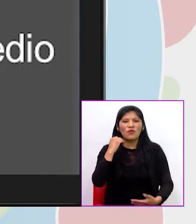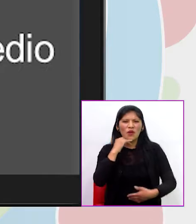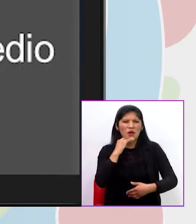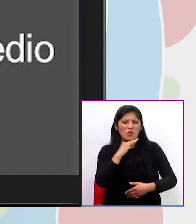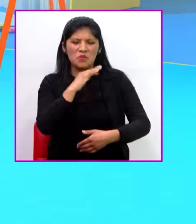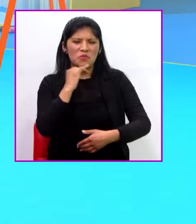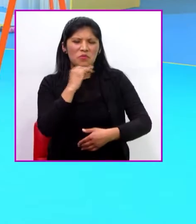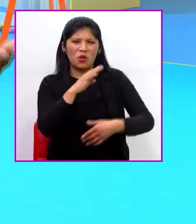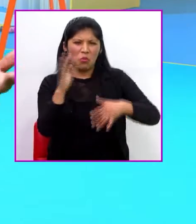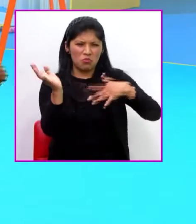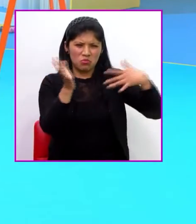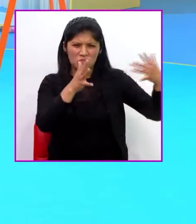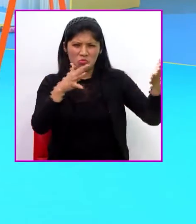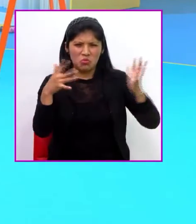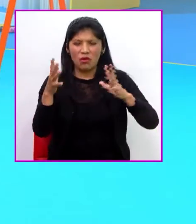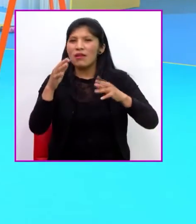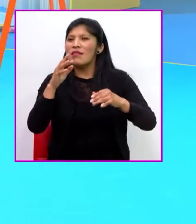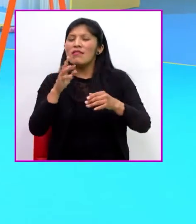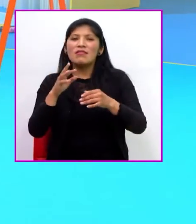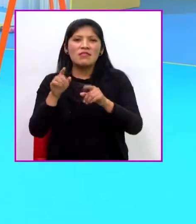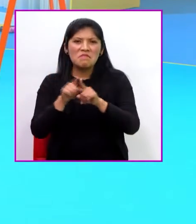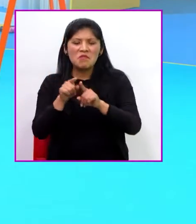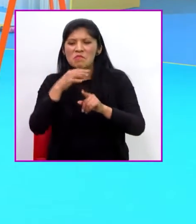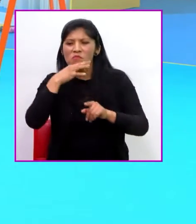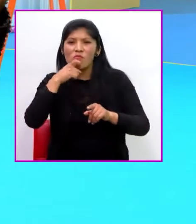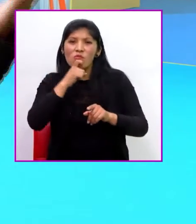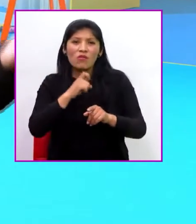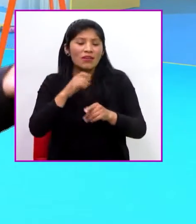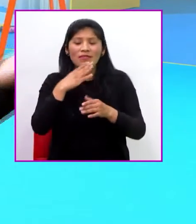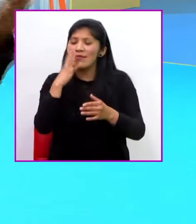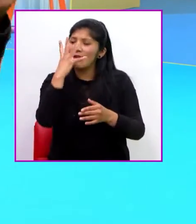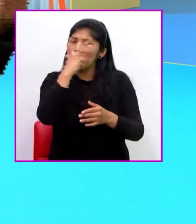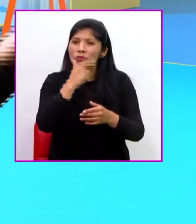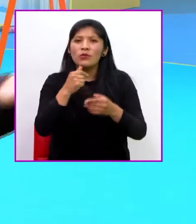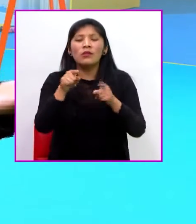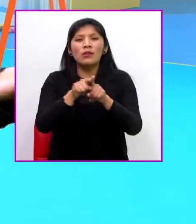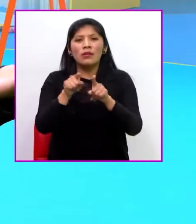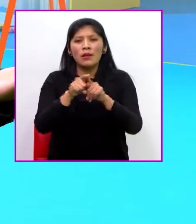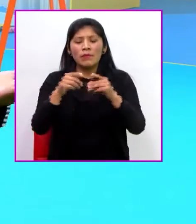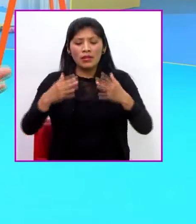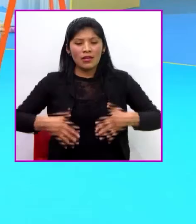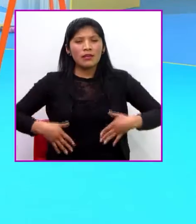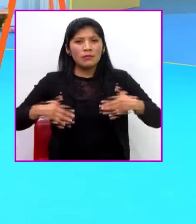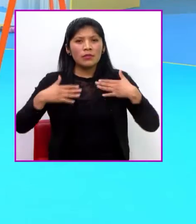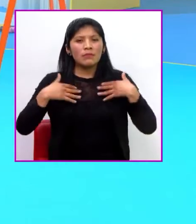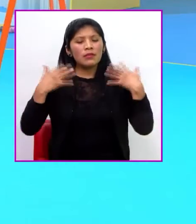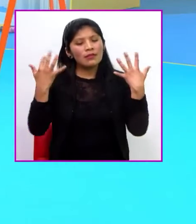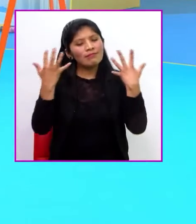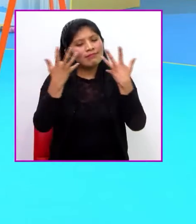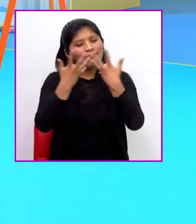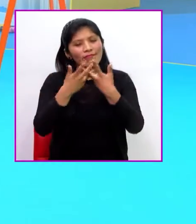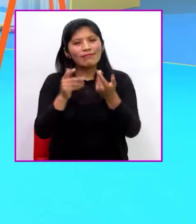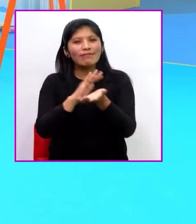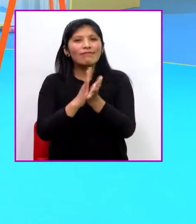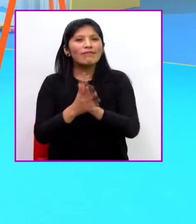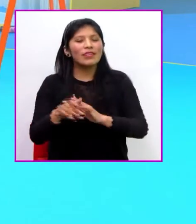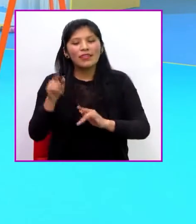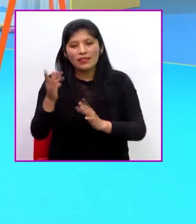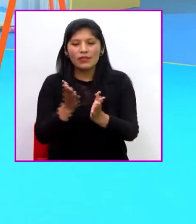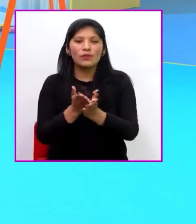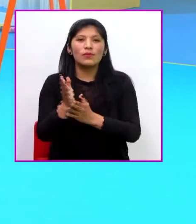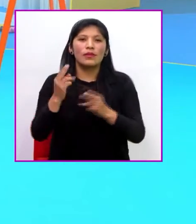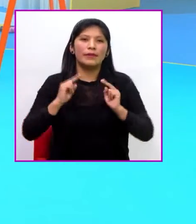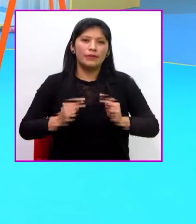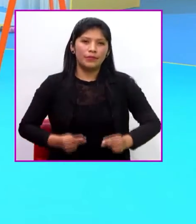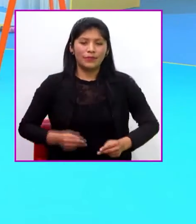contaminación, el respeto a la madre tierra, el vivir en armonía y en paz. Ese es un derecho humano. Y